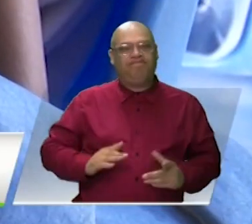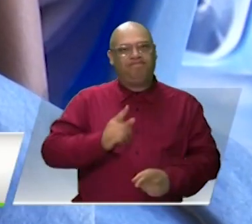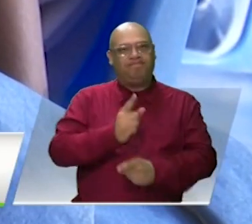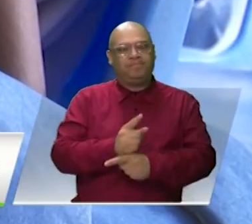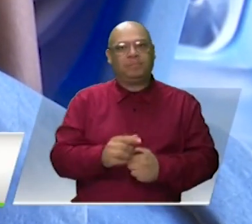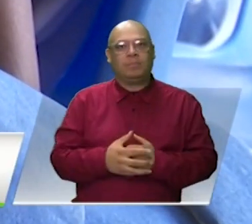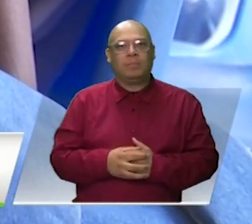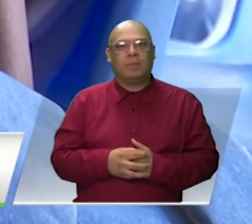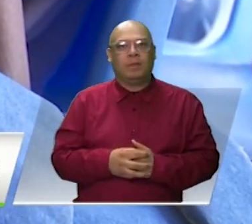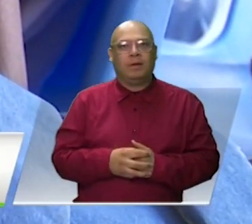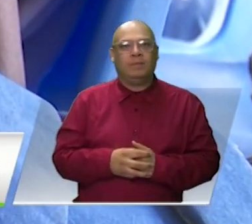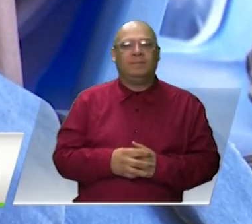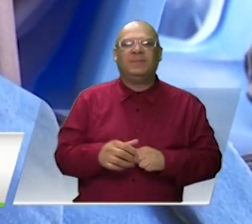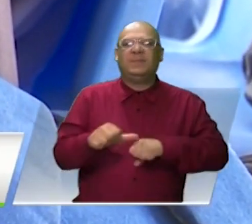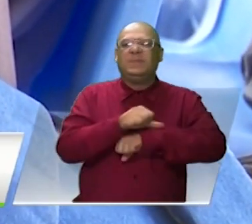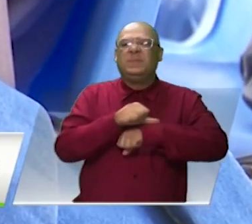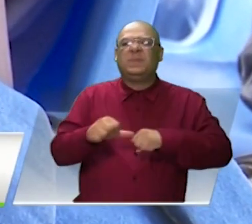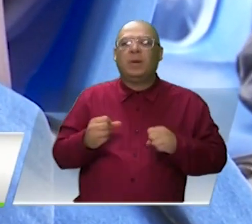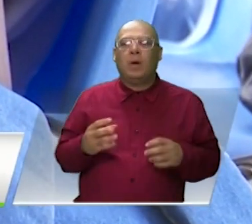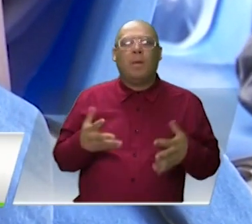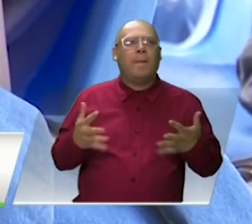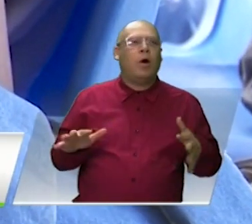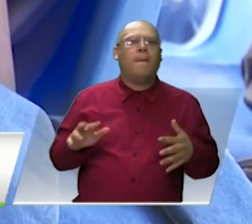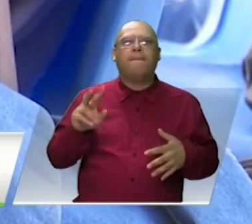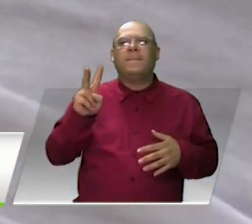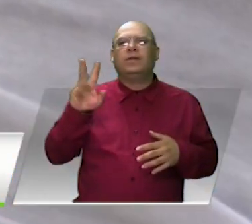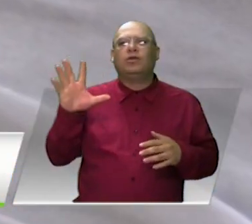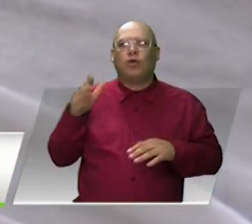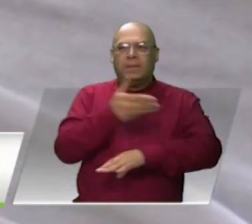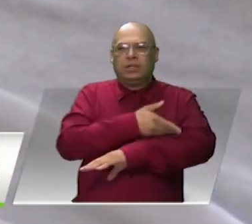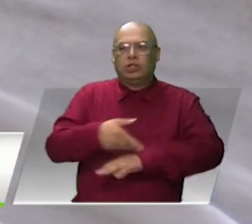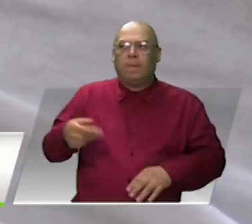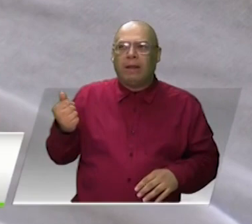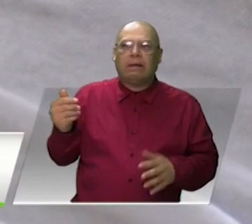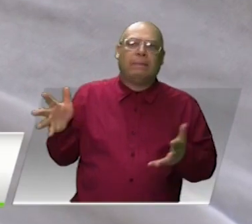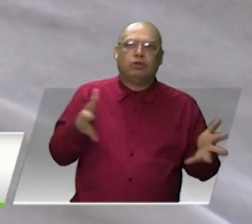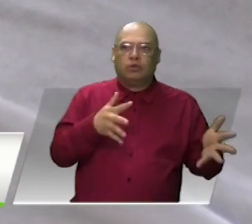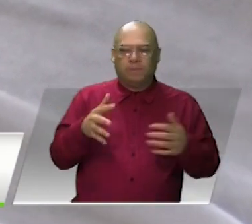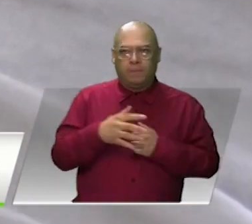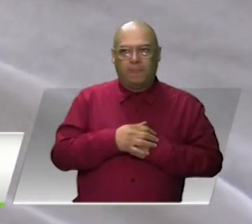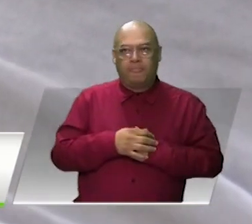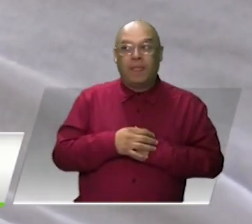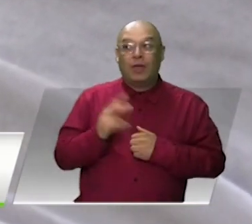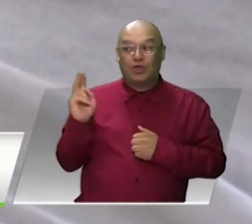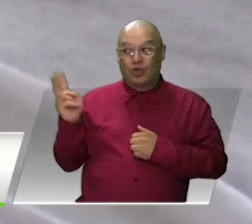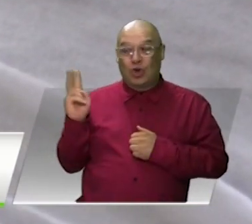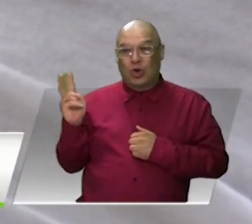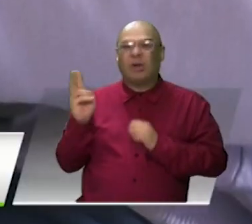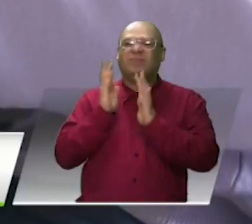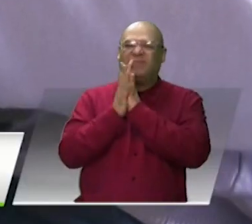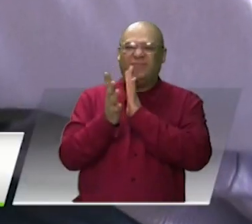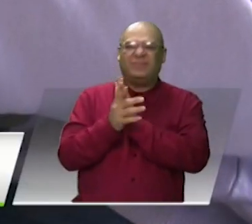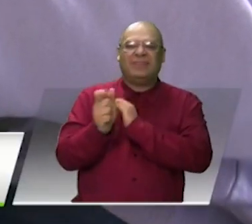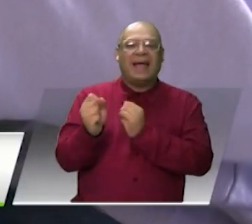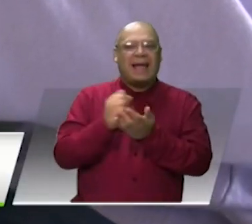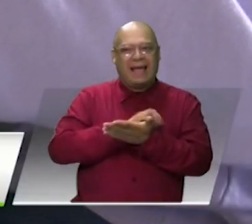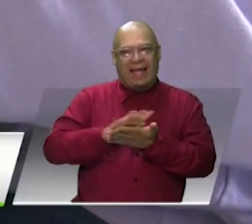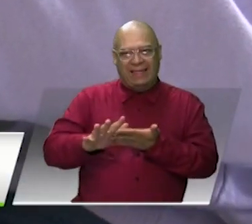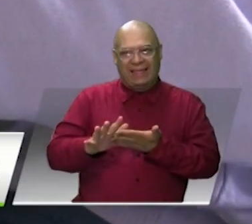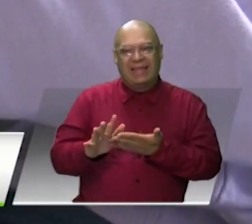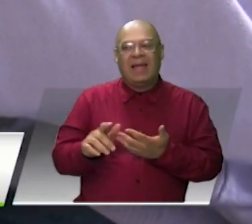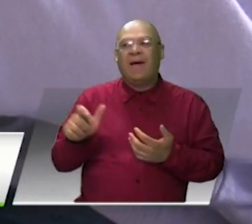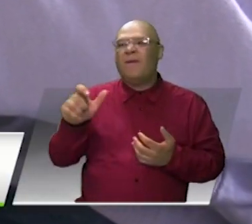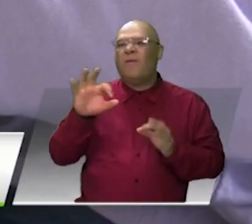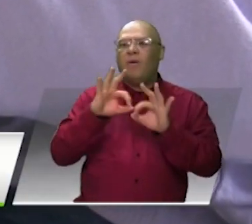estas cirugías pueden llegar a costar normalmente hasta 25 millones de pesos los especialistas advierten que serán gratuitas y que